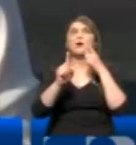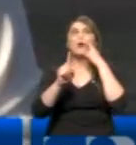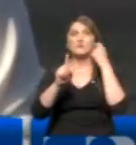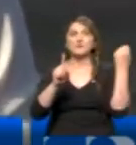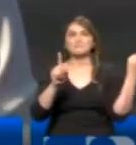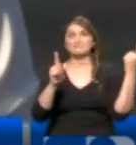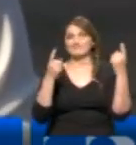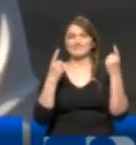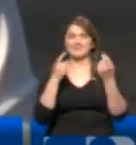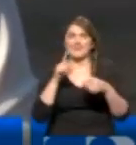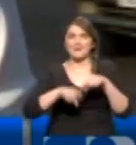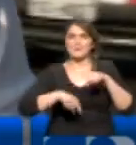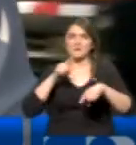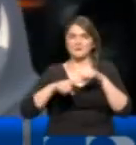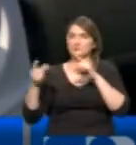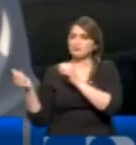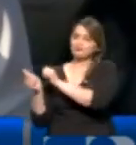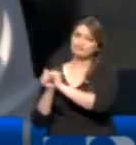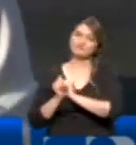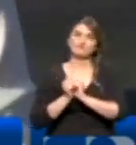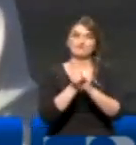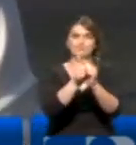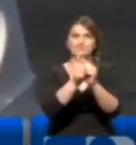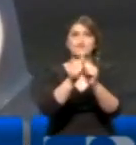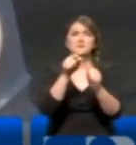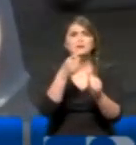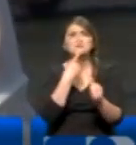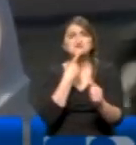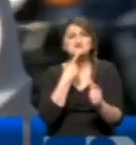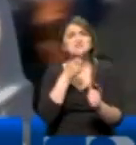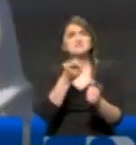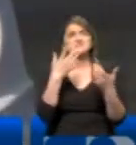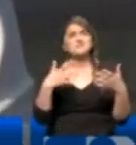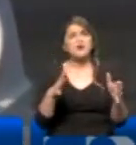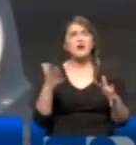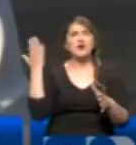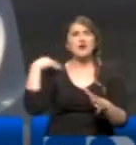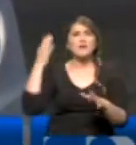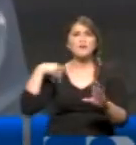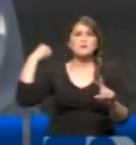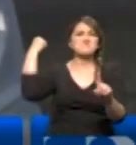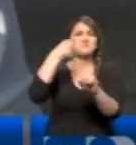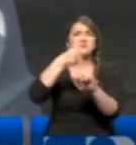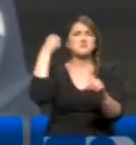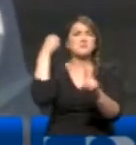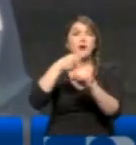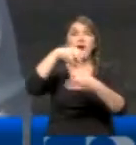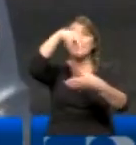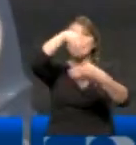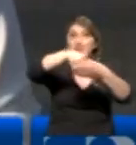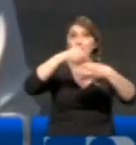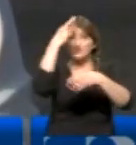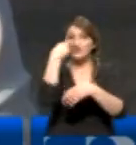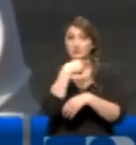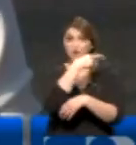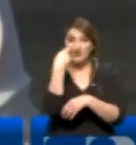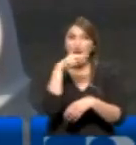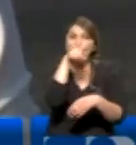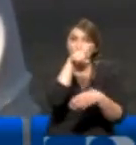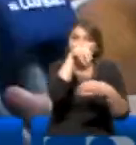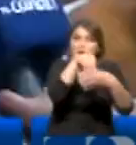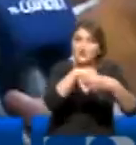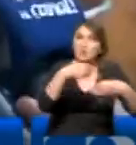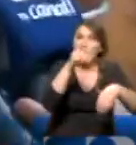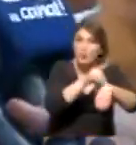pekín lo trajo en su motocicleta éste aseguraba que la víctima había recibido golpes por parte de los administradores del centro de rehabilitación